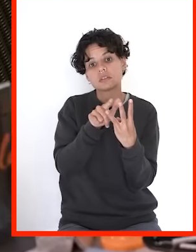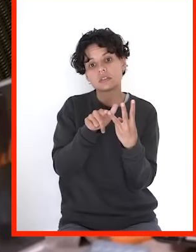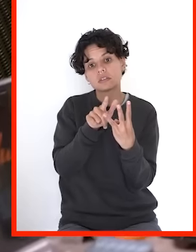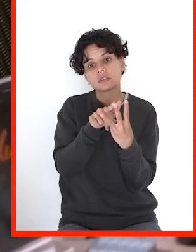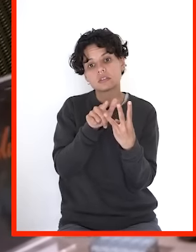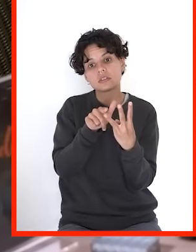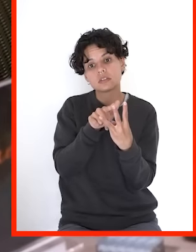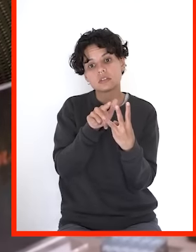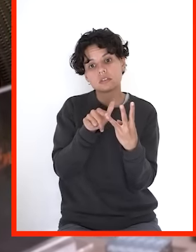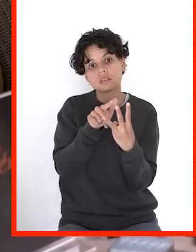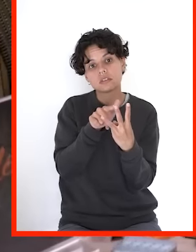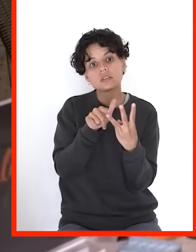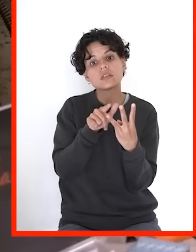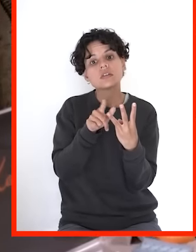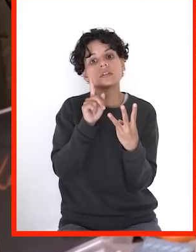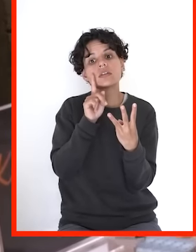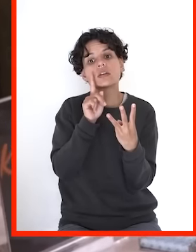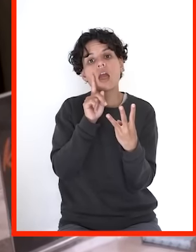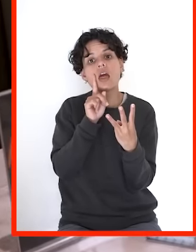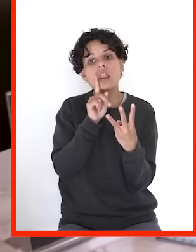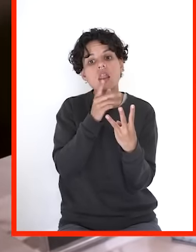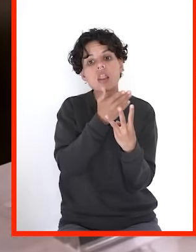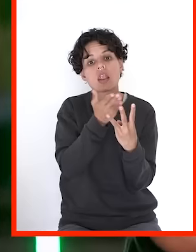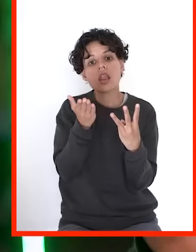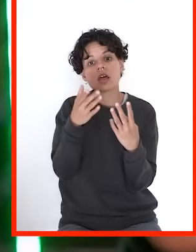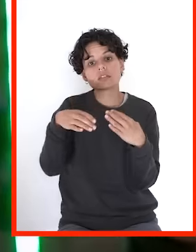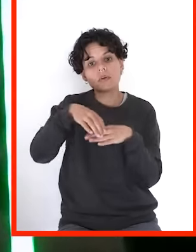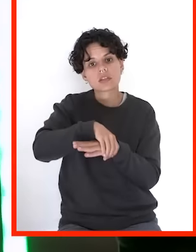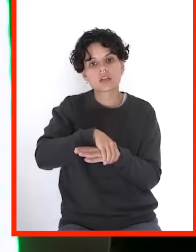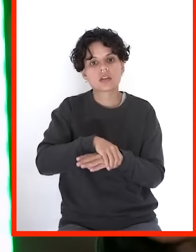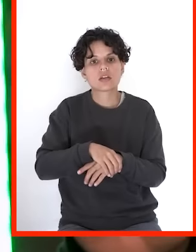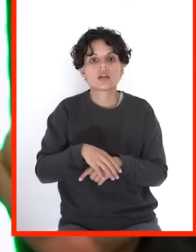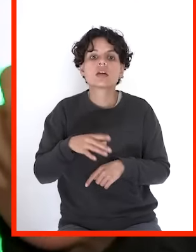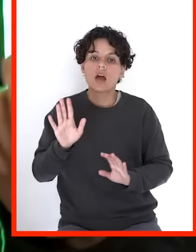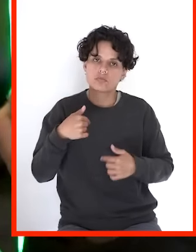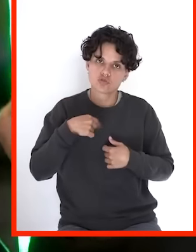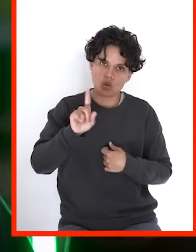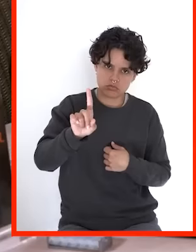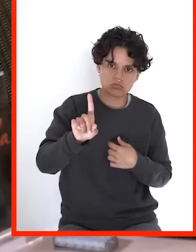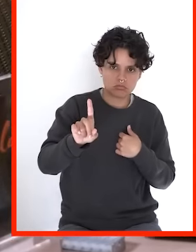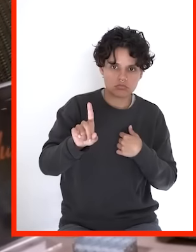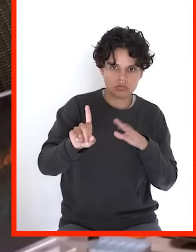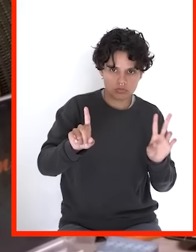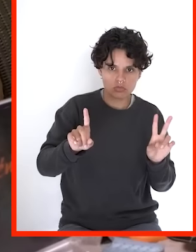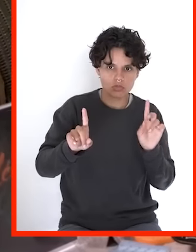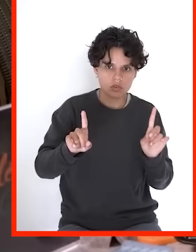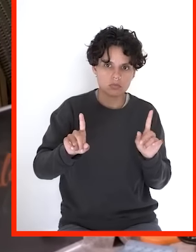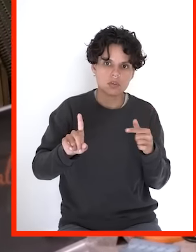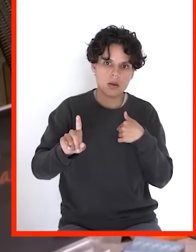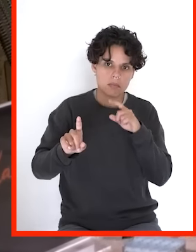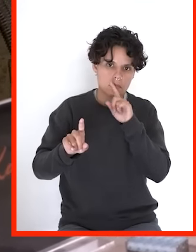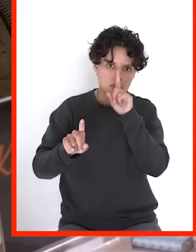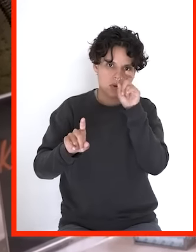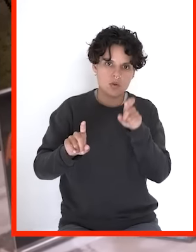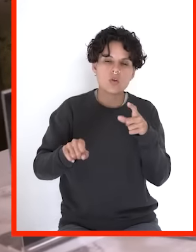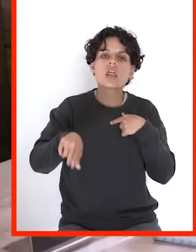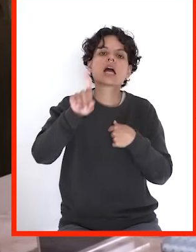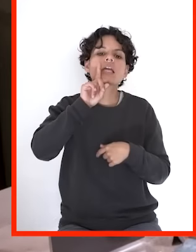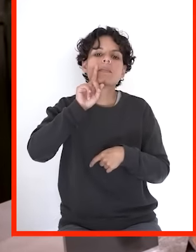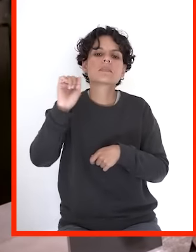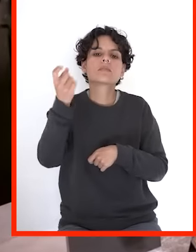Esa es la noticia. ¿Quién durmió con zapatillas? Que nadie se avergüence, ¿ah? Pero igual no puedo salir perdiendo. ¿Quién era el de las patas? El primer viaje